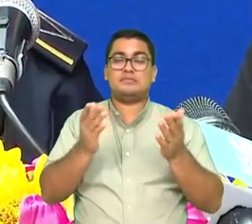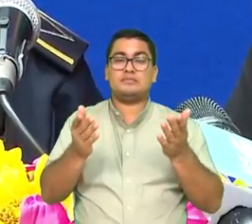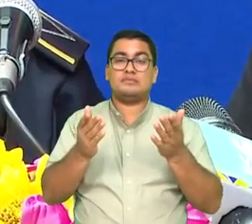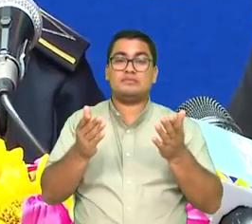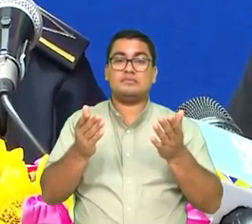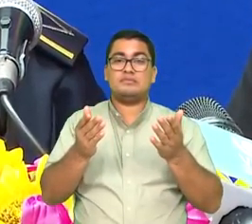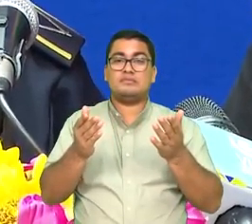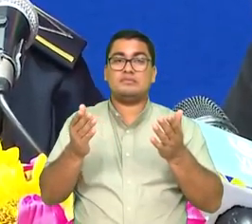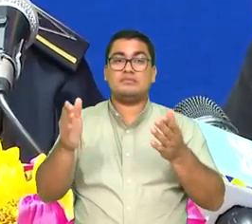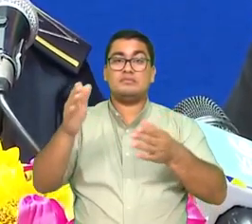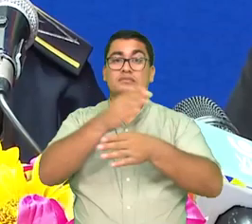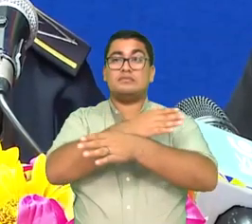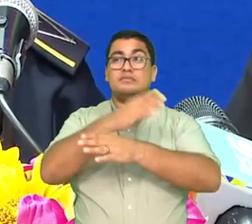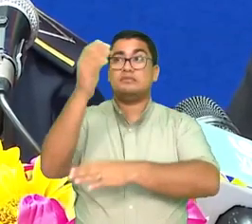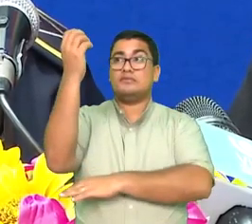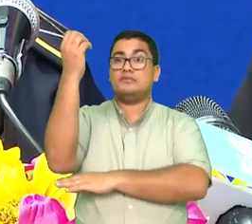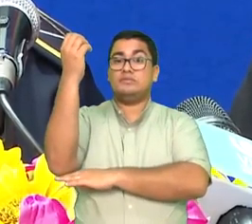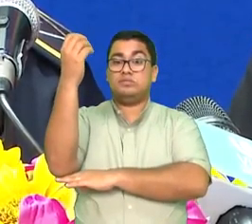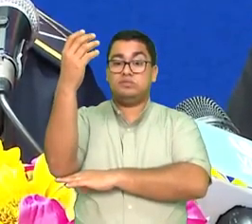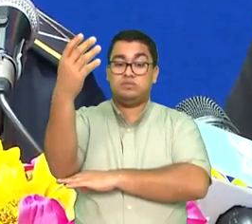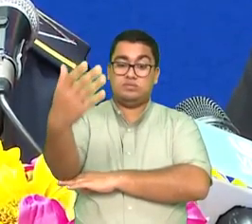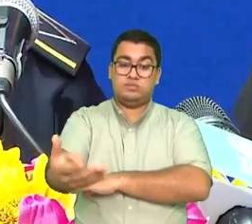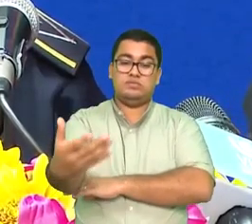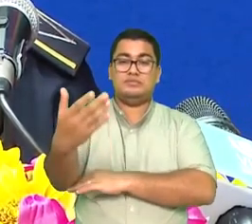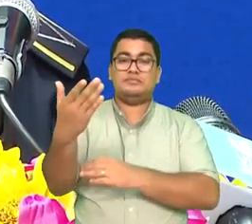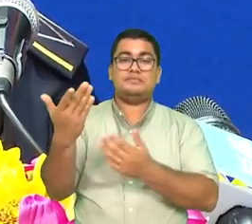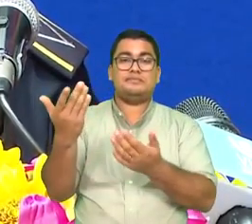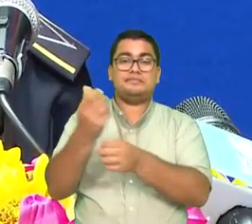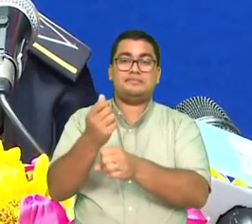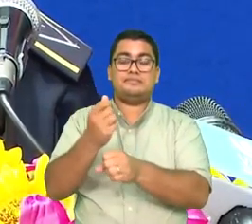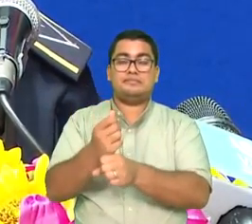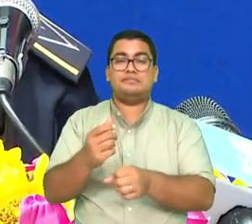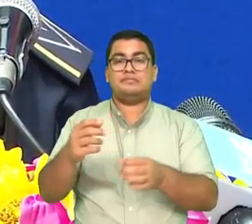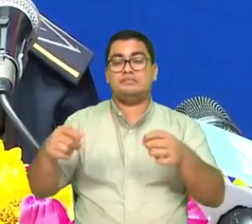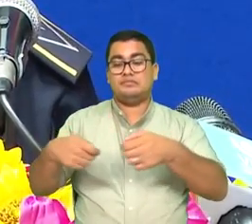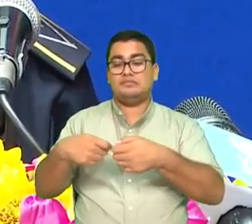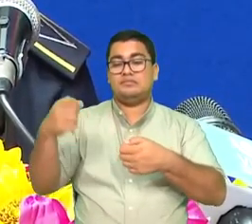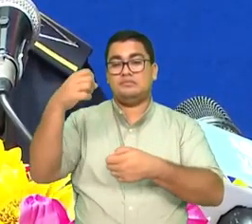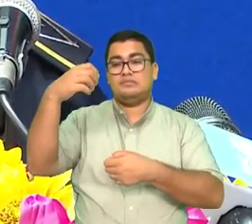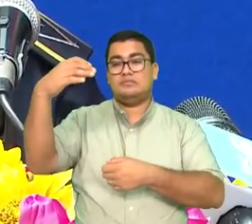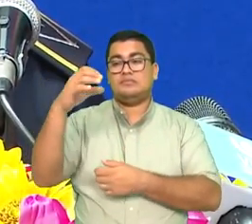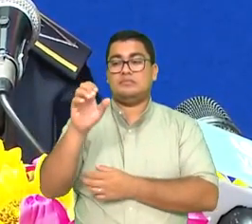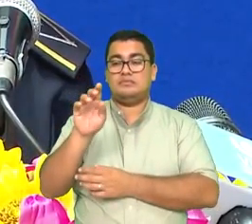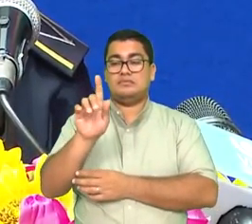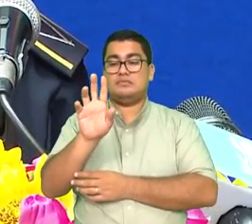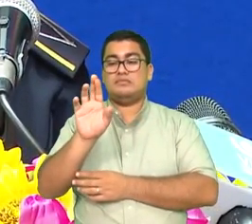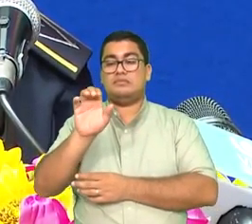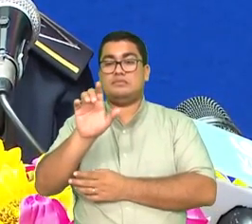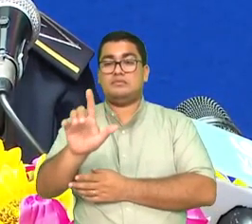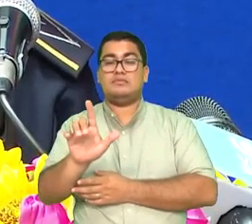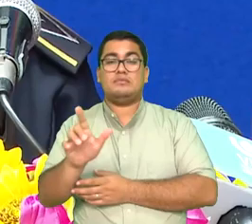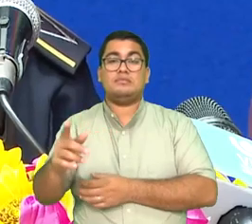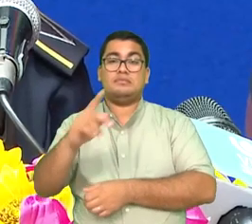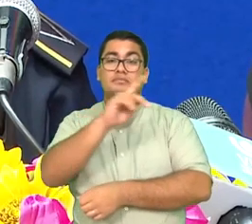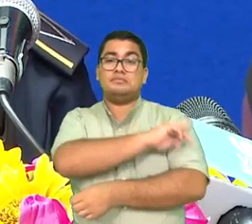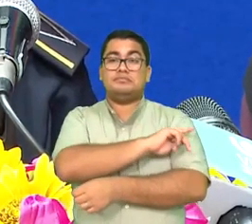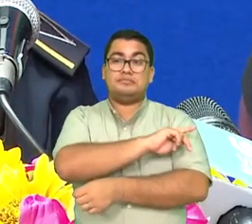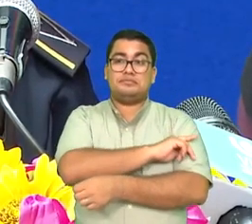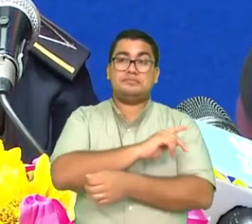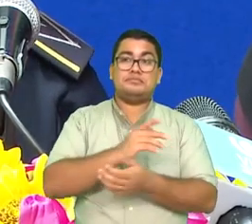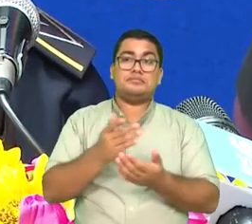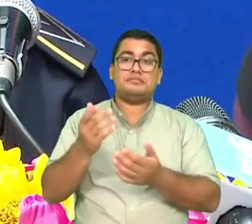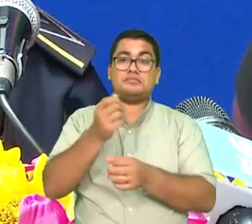conductores eléctricos y estamos trabajando en coordinación con Disnorte y Disur y Enatrel, con los compañeros de la policía.